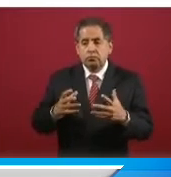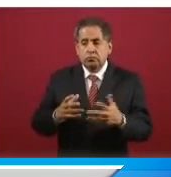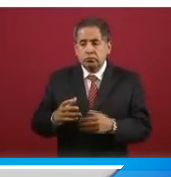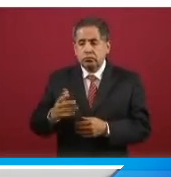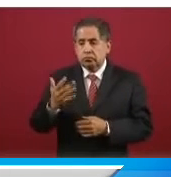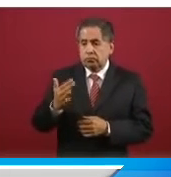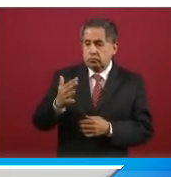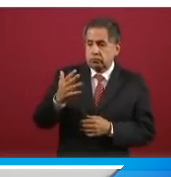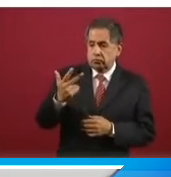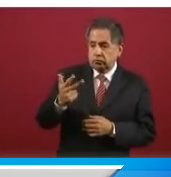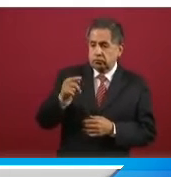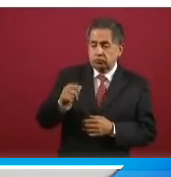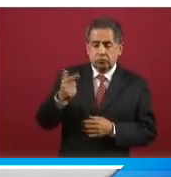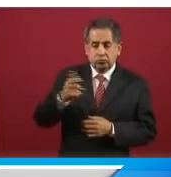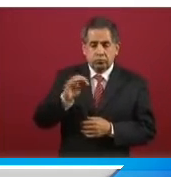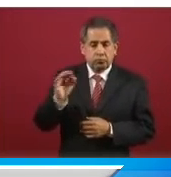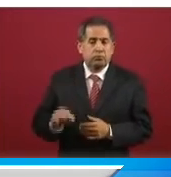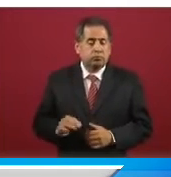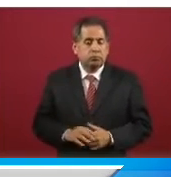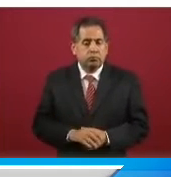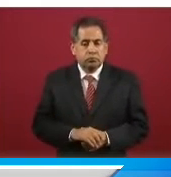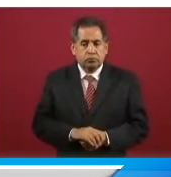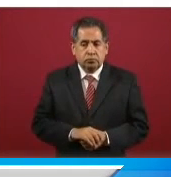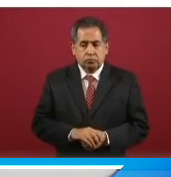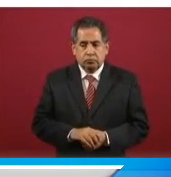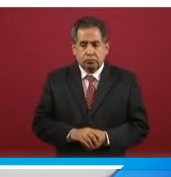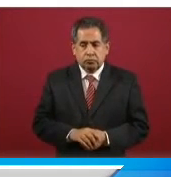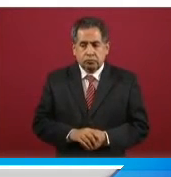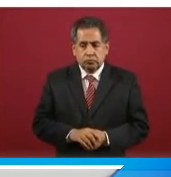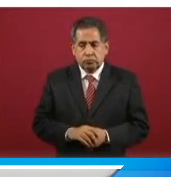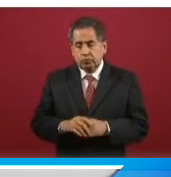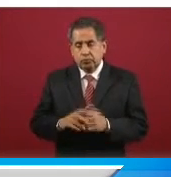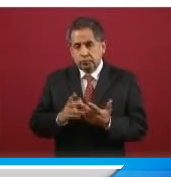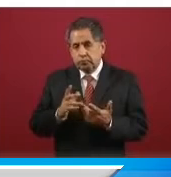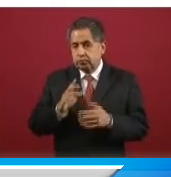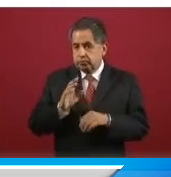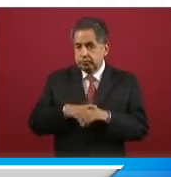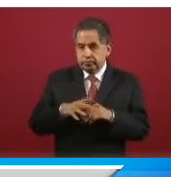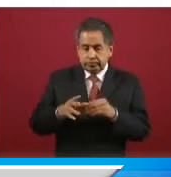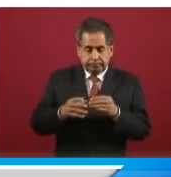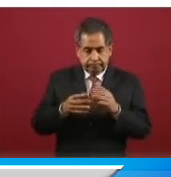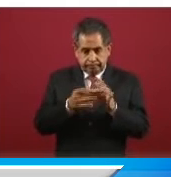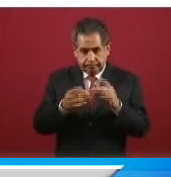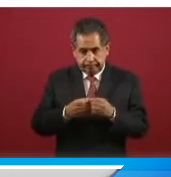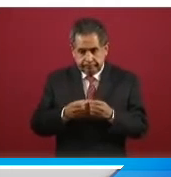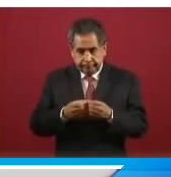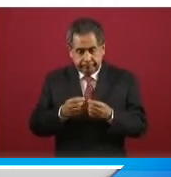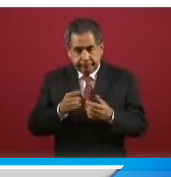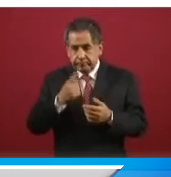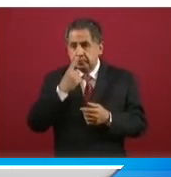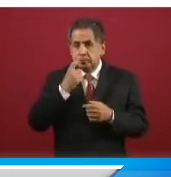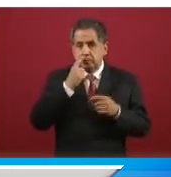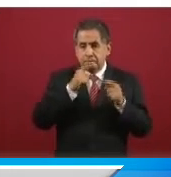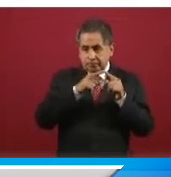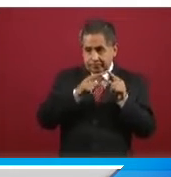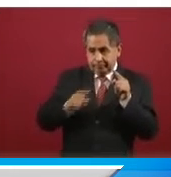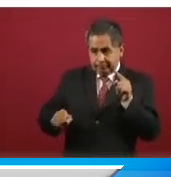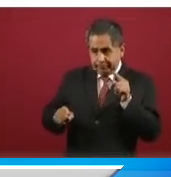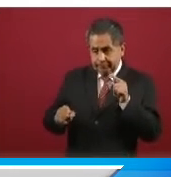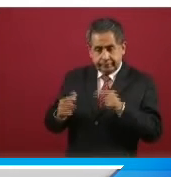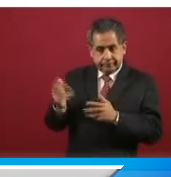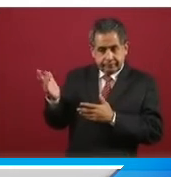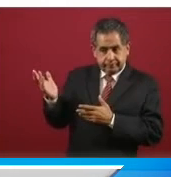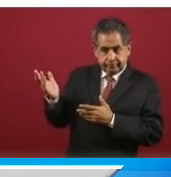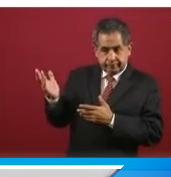ahora intentan cruzar de manera irregular ha disminuido considerablemente, y el país que presenta porcentaje mayor es Honduras, con lo que